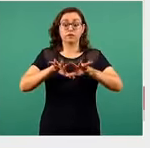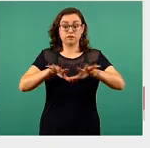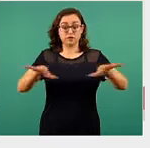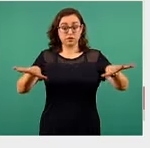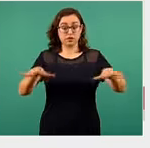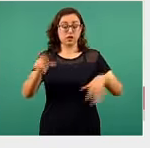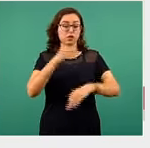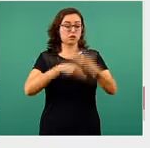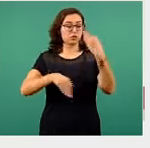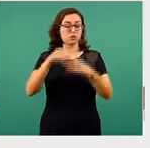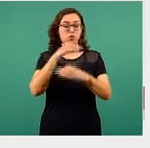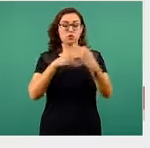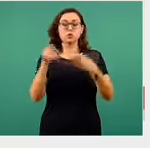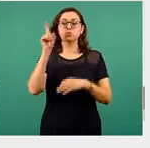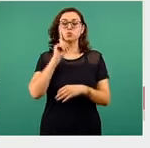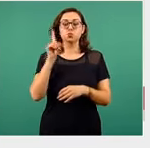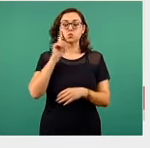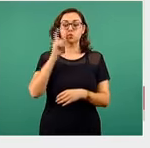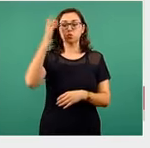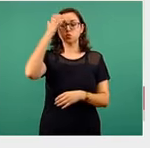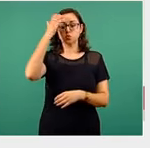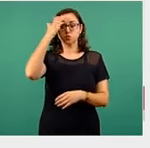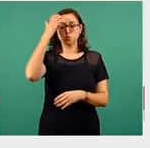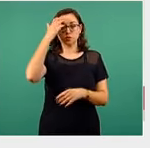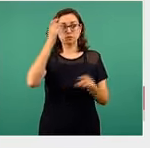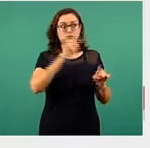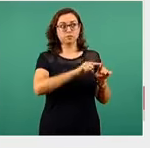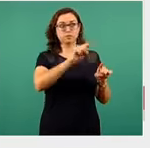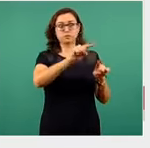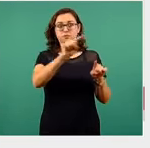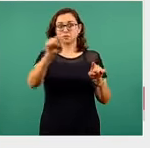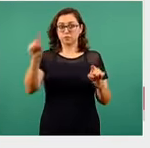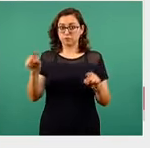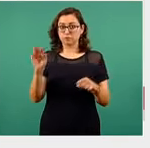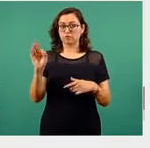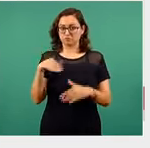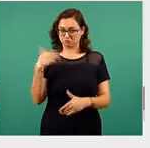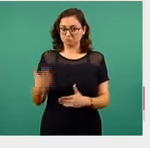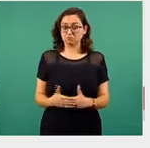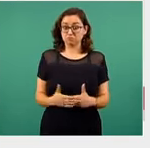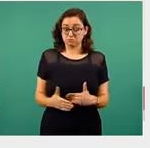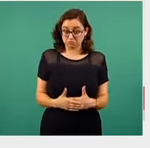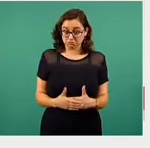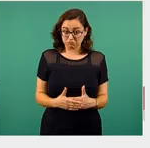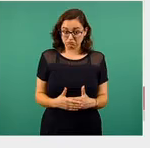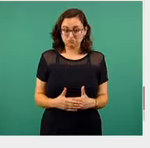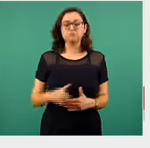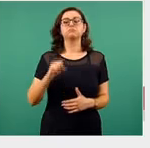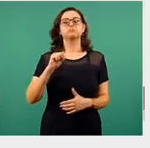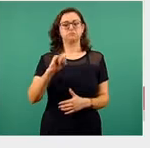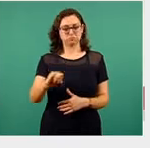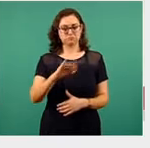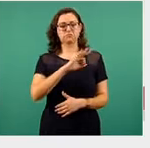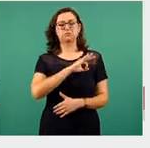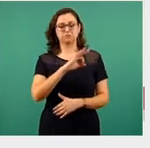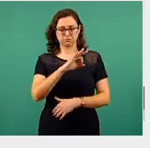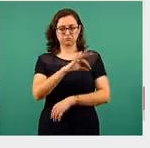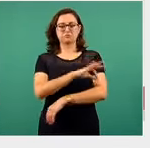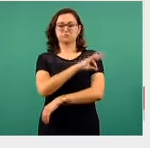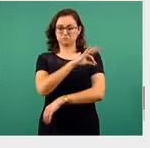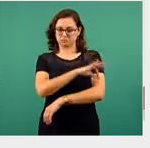amigas y conocidas o parientes que pudieran estar embarazadas. Si estás embarazada, tienes 18